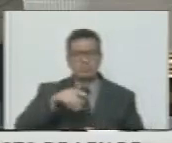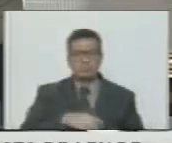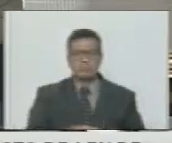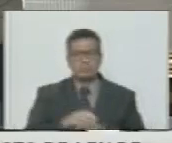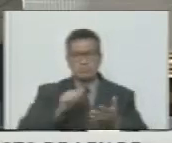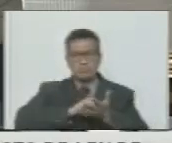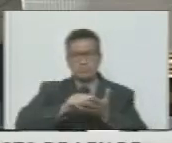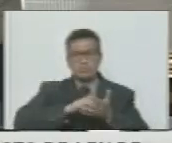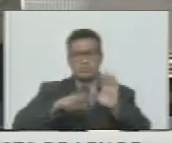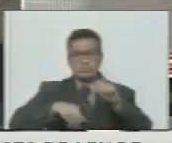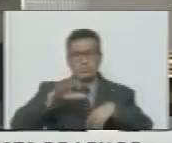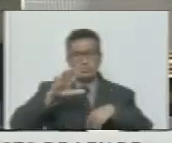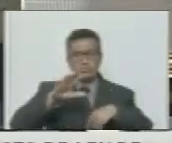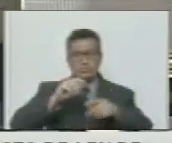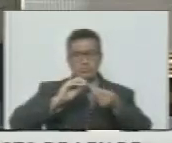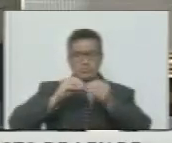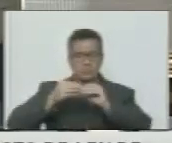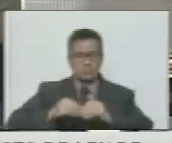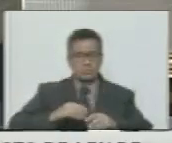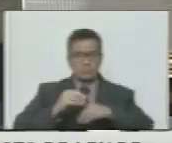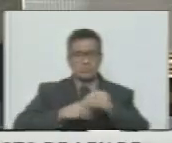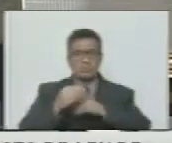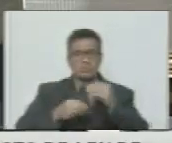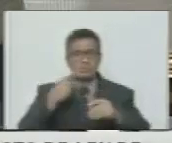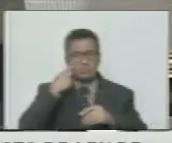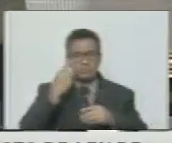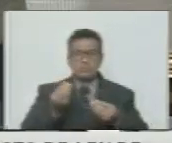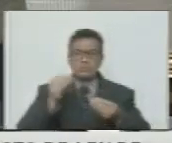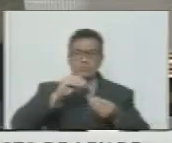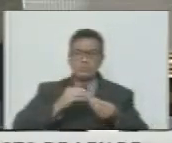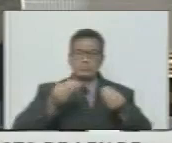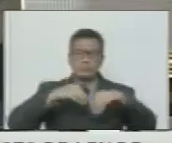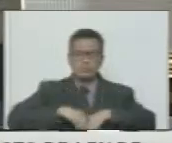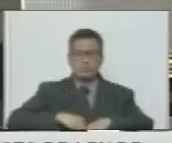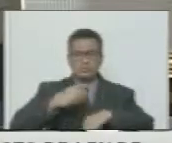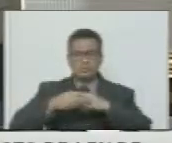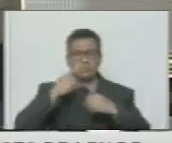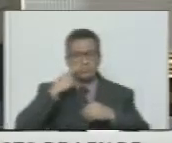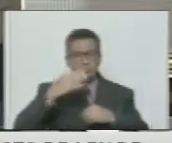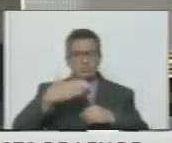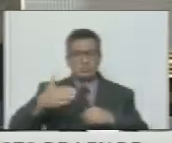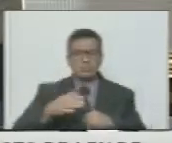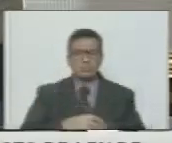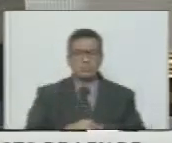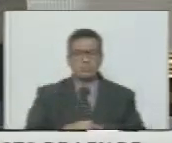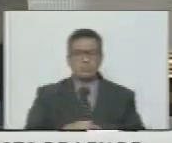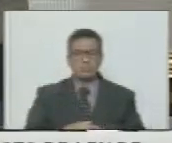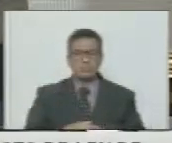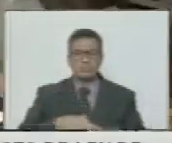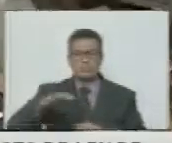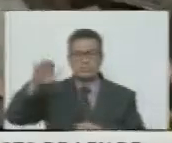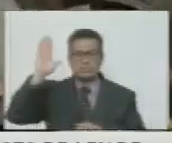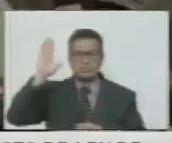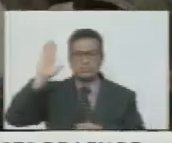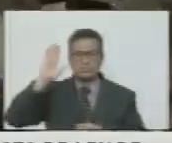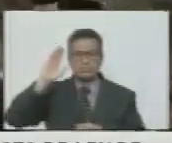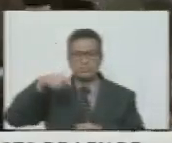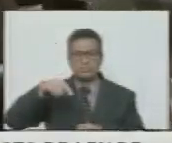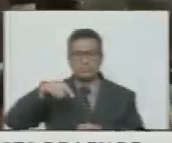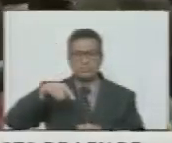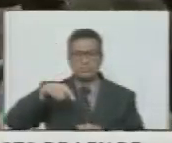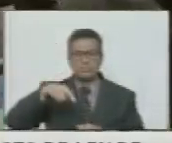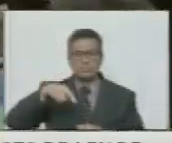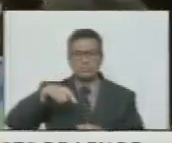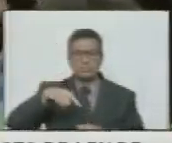consideración, el artículo 15 con la modificación realizada, la que estén de acuerdo, manifestarlo con la señal de costumbre.